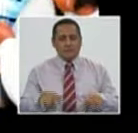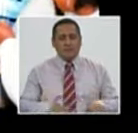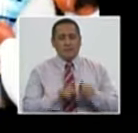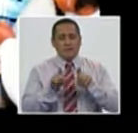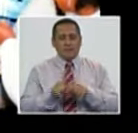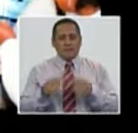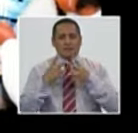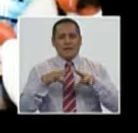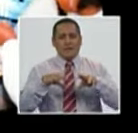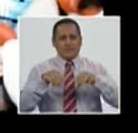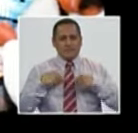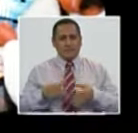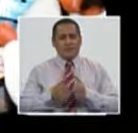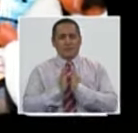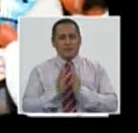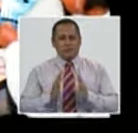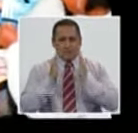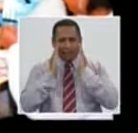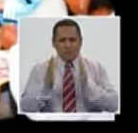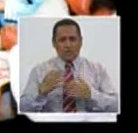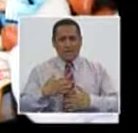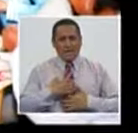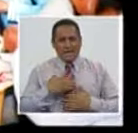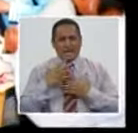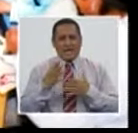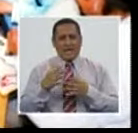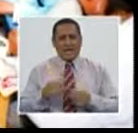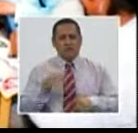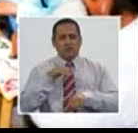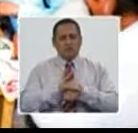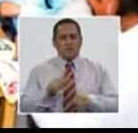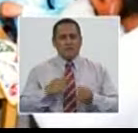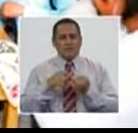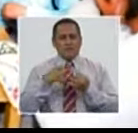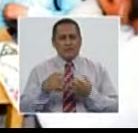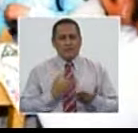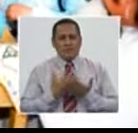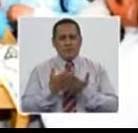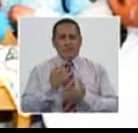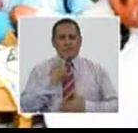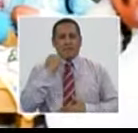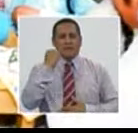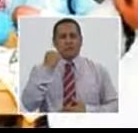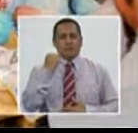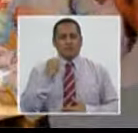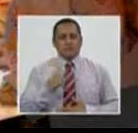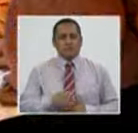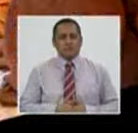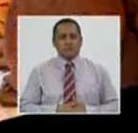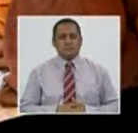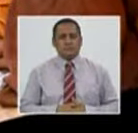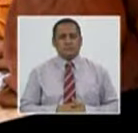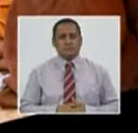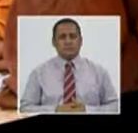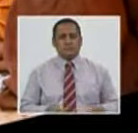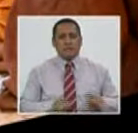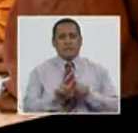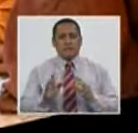además de acoger pedidos de atención y quejas respecto de vulneración de derechos